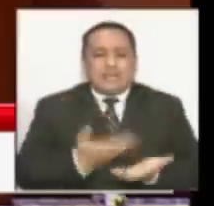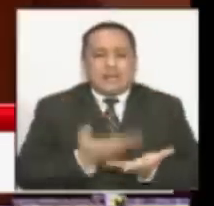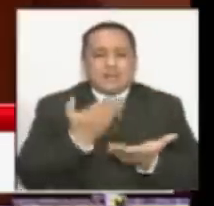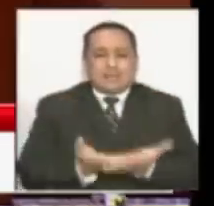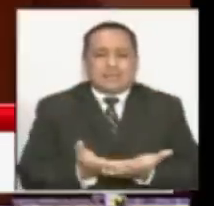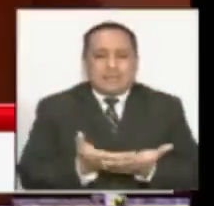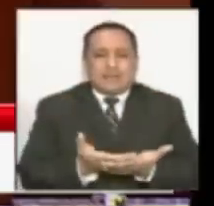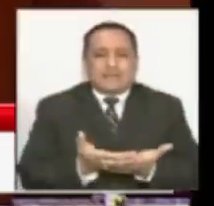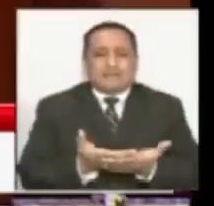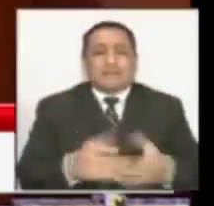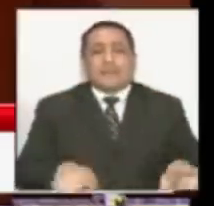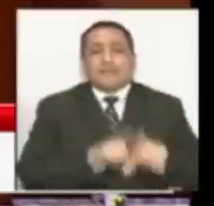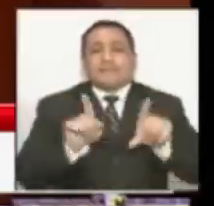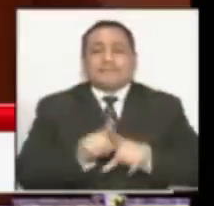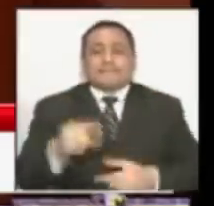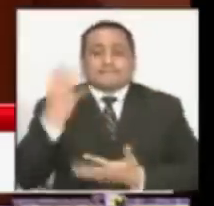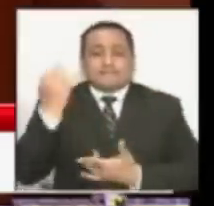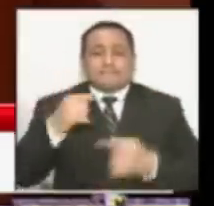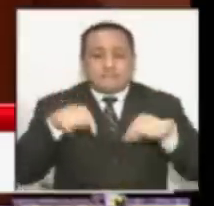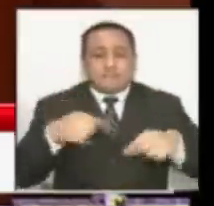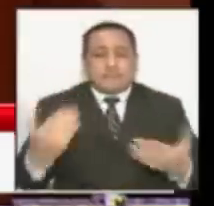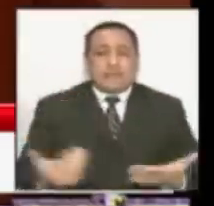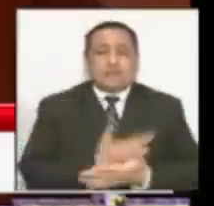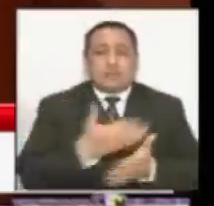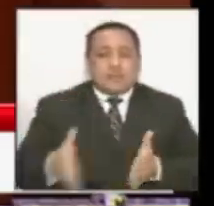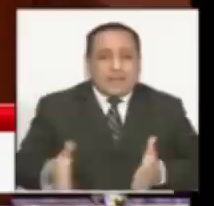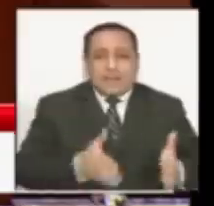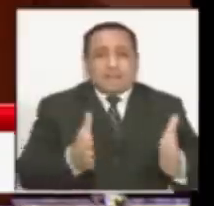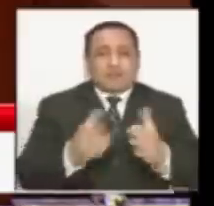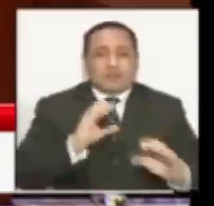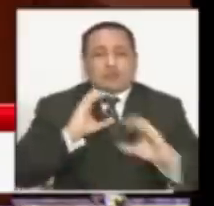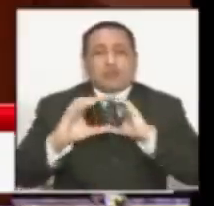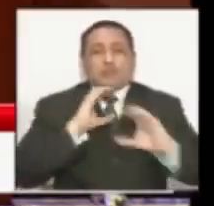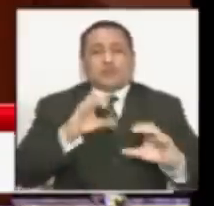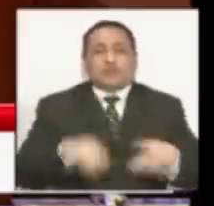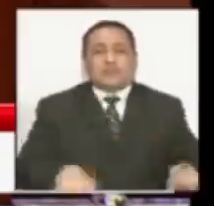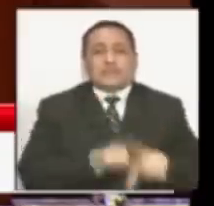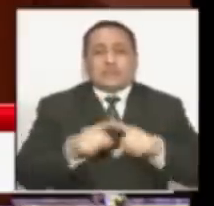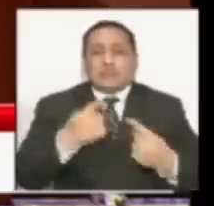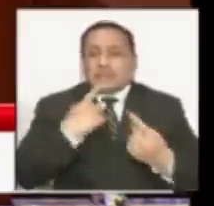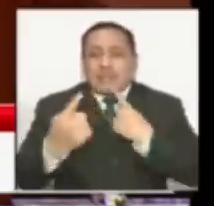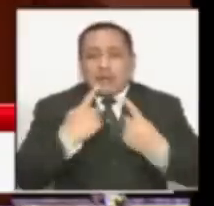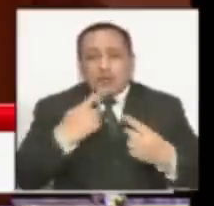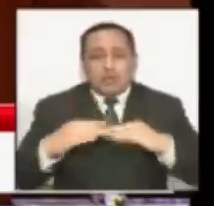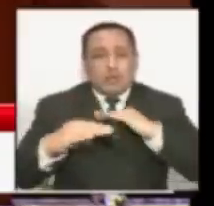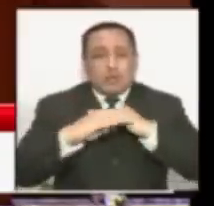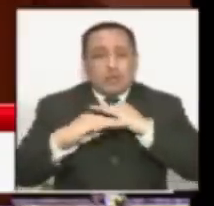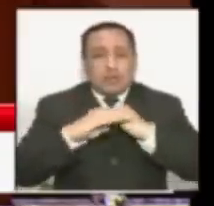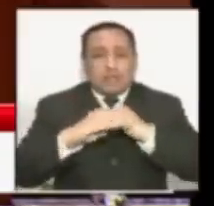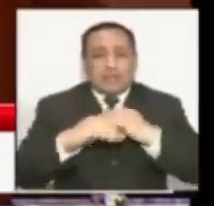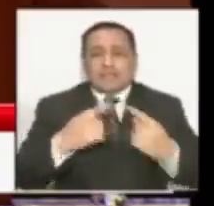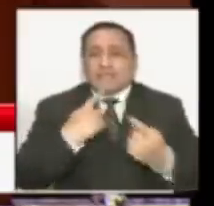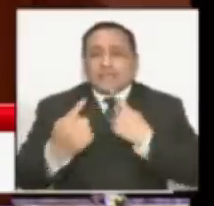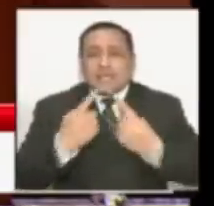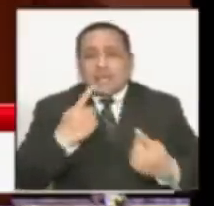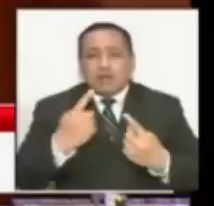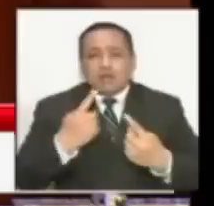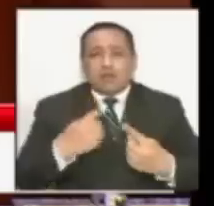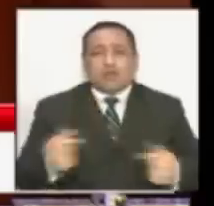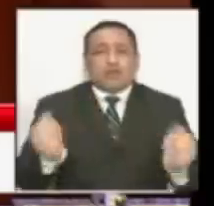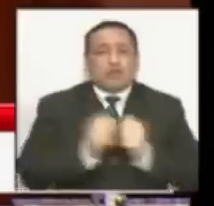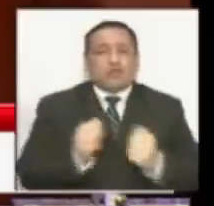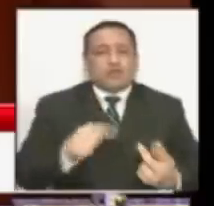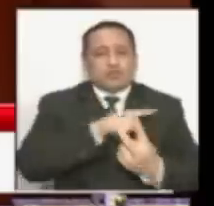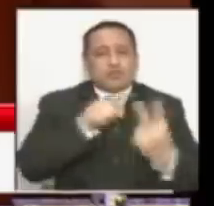plantear. Y lo que esperamos que esta nueva vía de comunicación y de diálogo mutuo, de diálogo entre